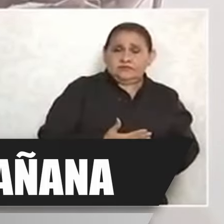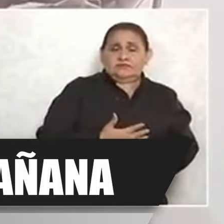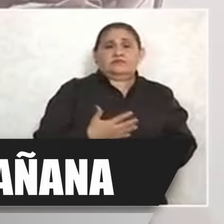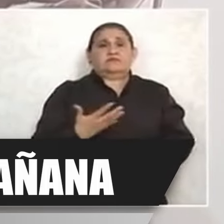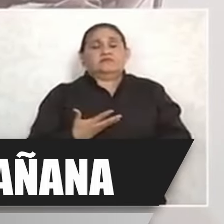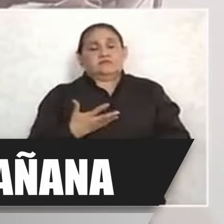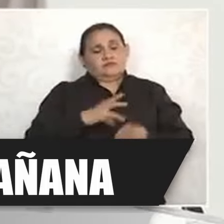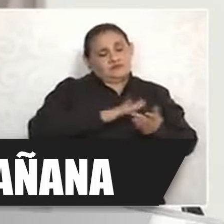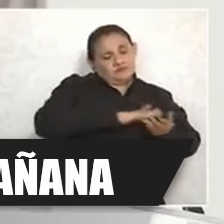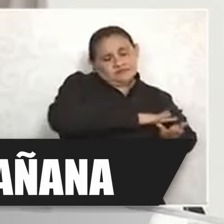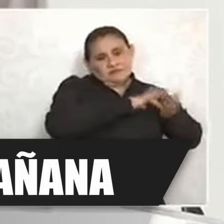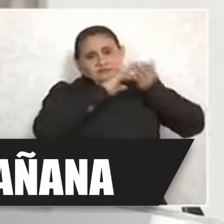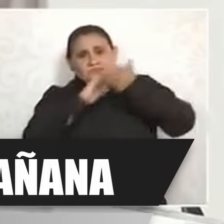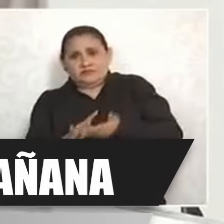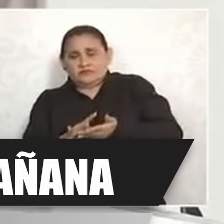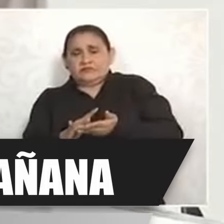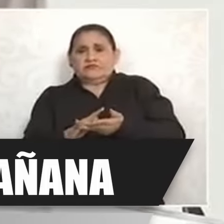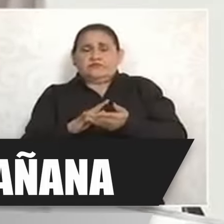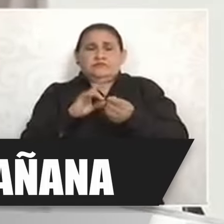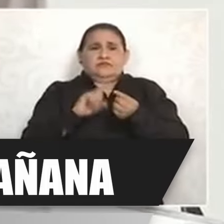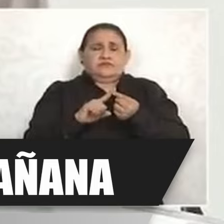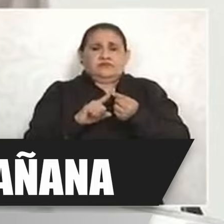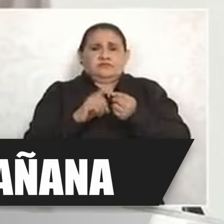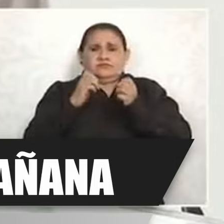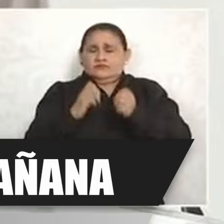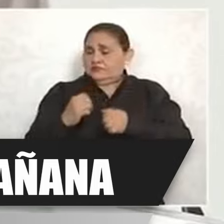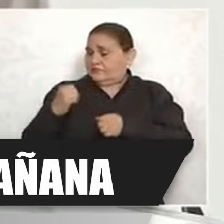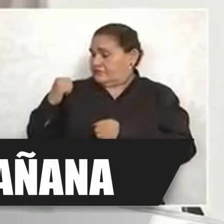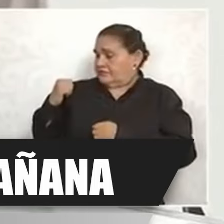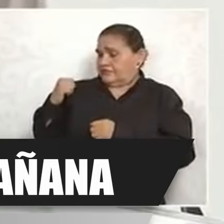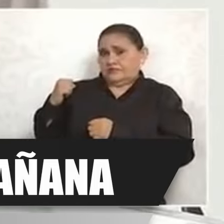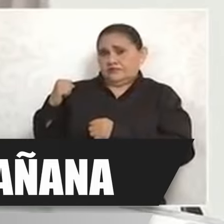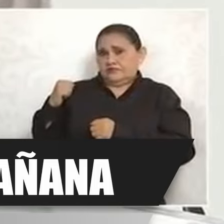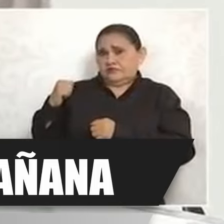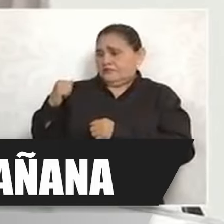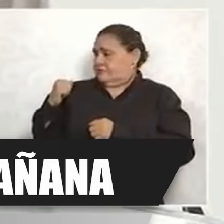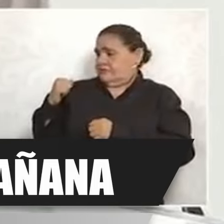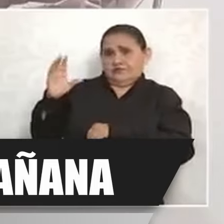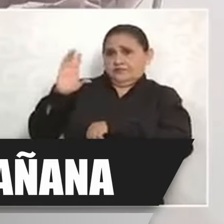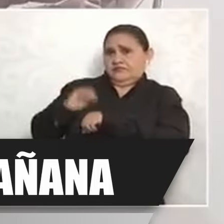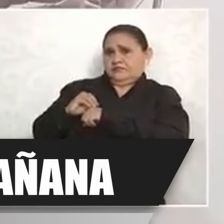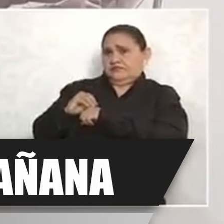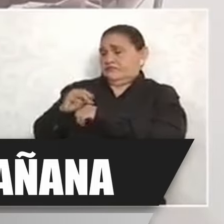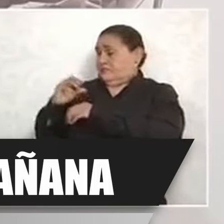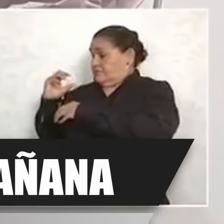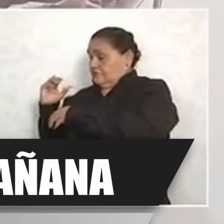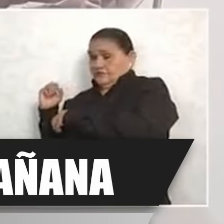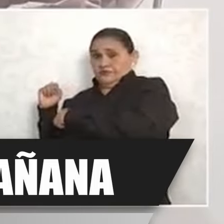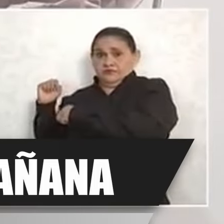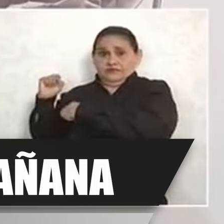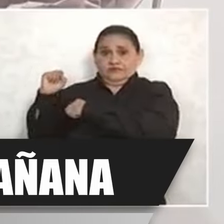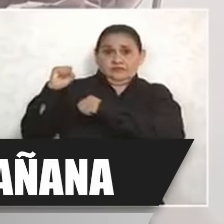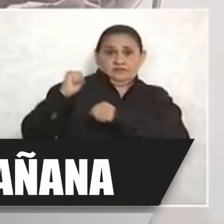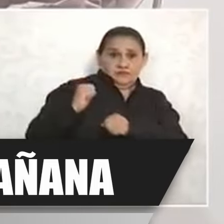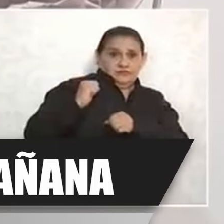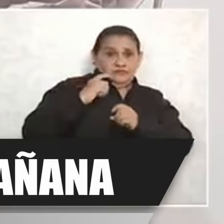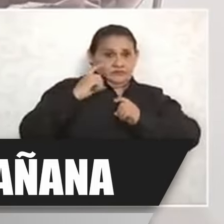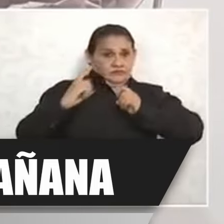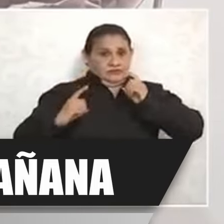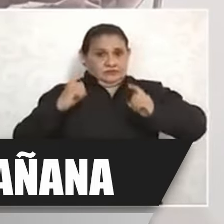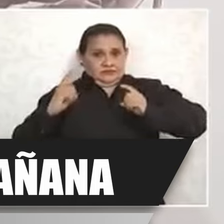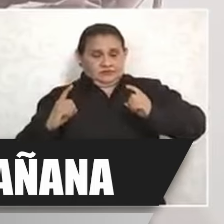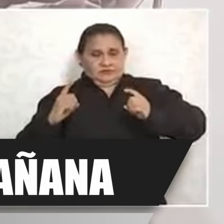que apoyar a quien se quedó atrás, a quien no se le dio la oportunidad de que pudiera desarrollarse.